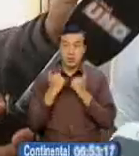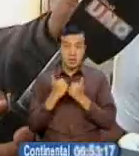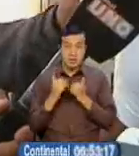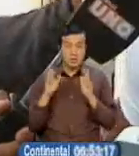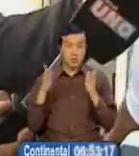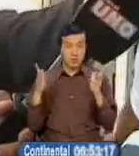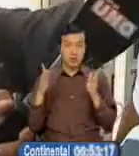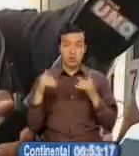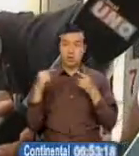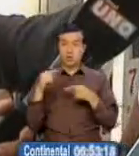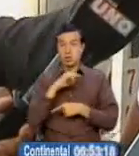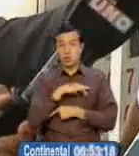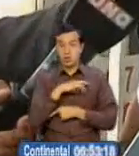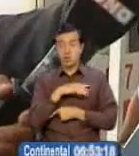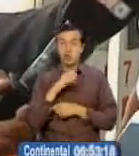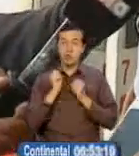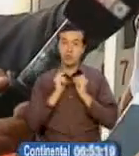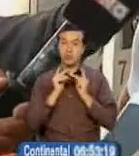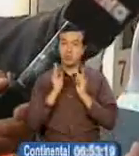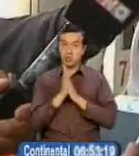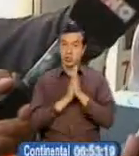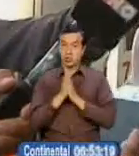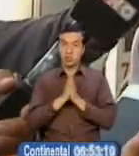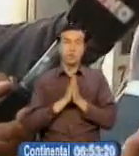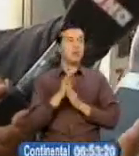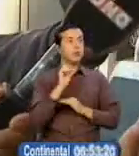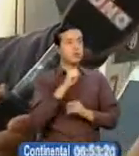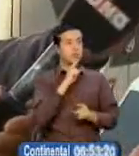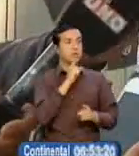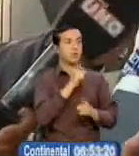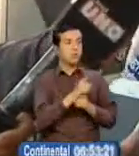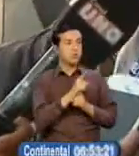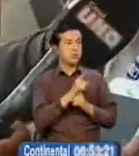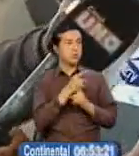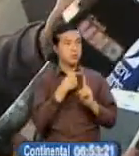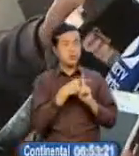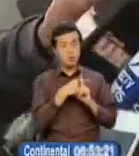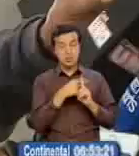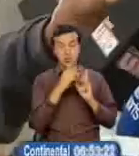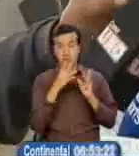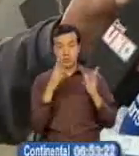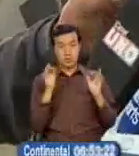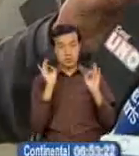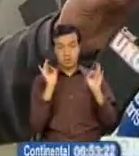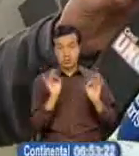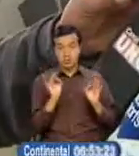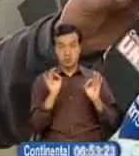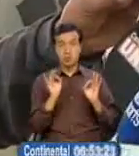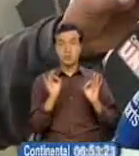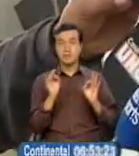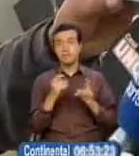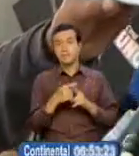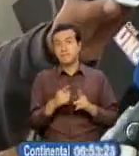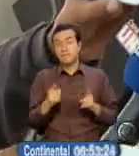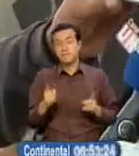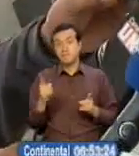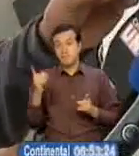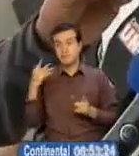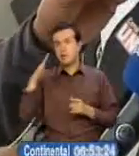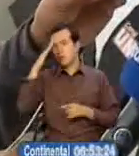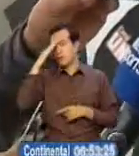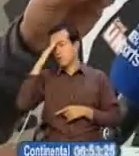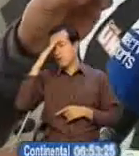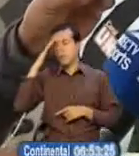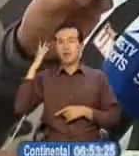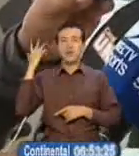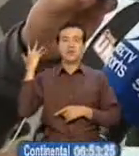pero contra Chile, la gran oportunidad, Antonio. Sí, bueno, no ha sido tan bueno los últimos resultados para nosotros. Pero bueno, nosotros estamos conscientes de lo que ha